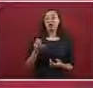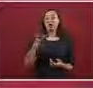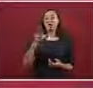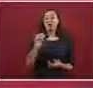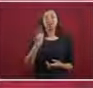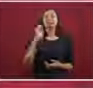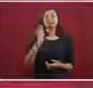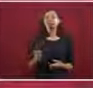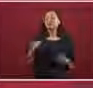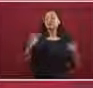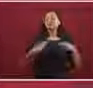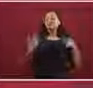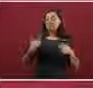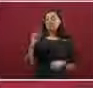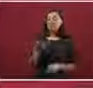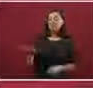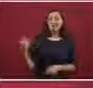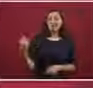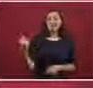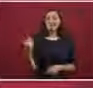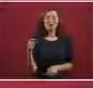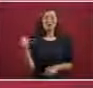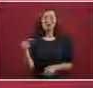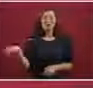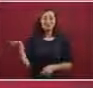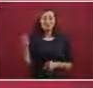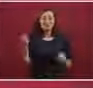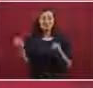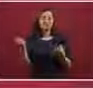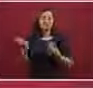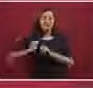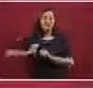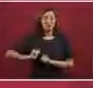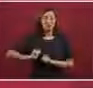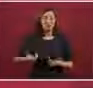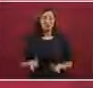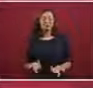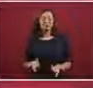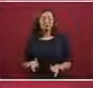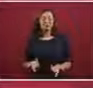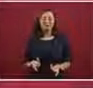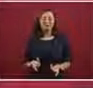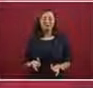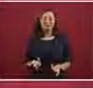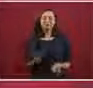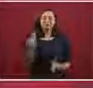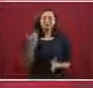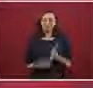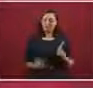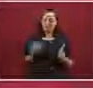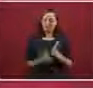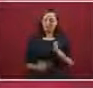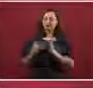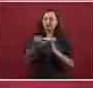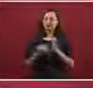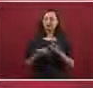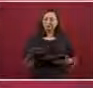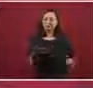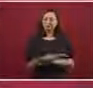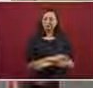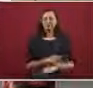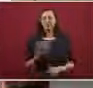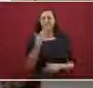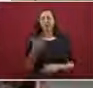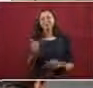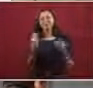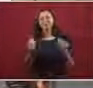manos. Entonces, sí hace falta esta reforma. Muy bien, muchas